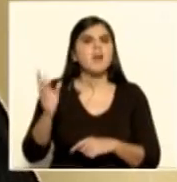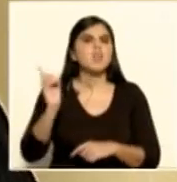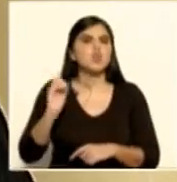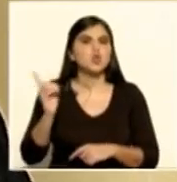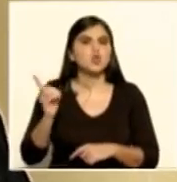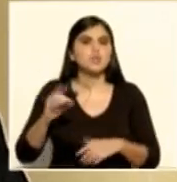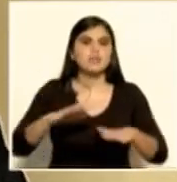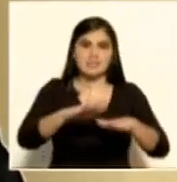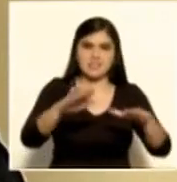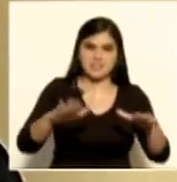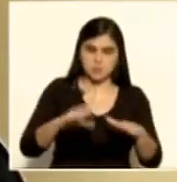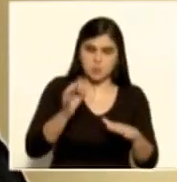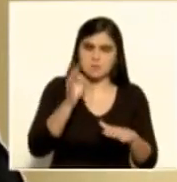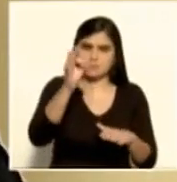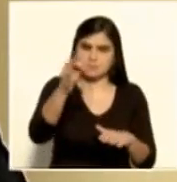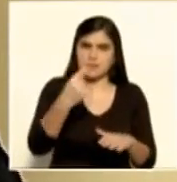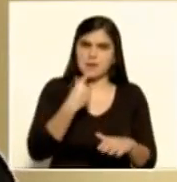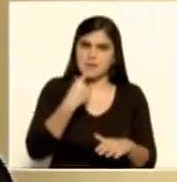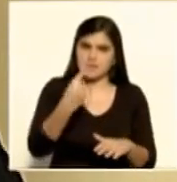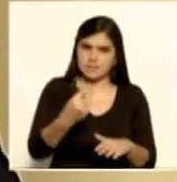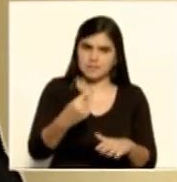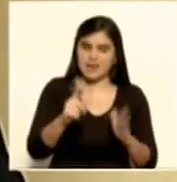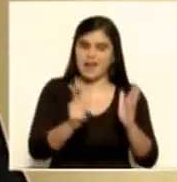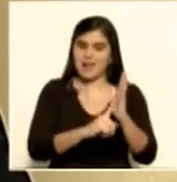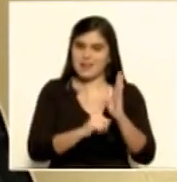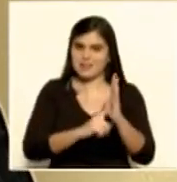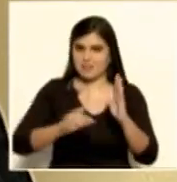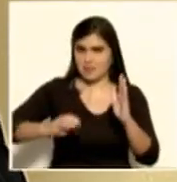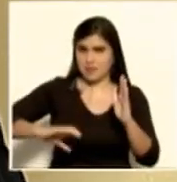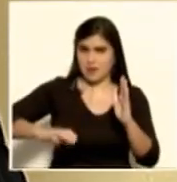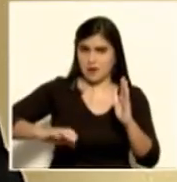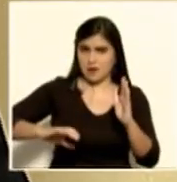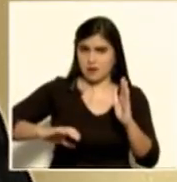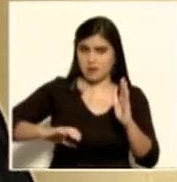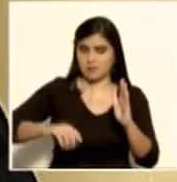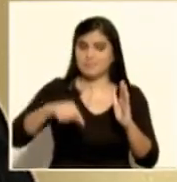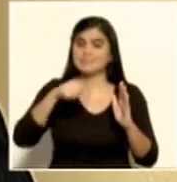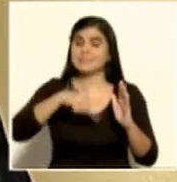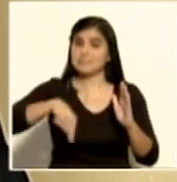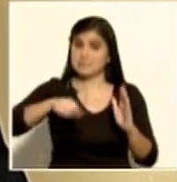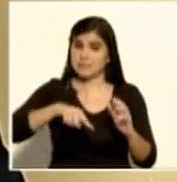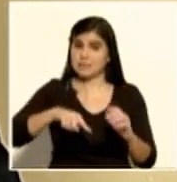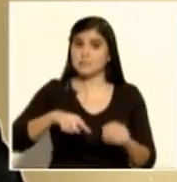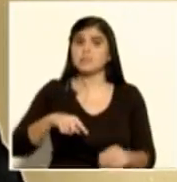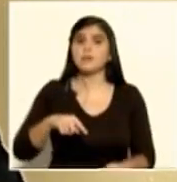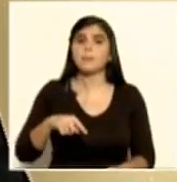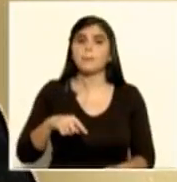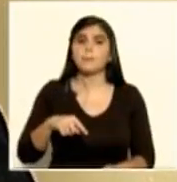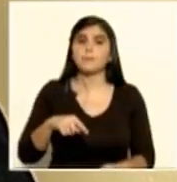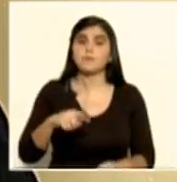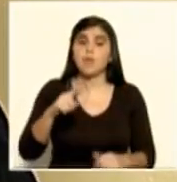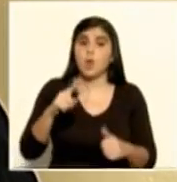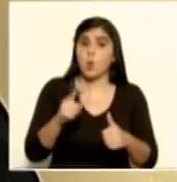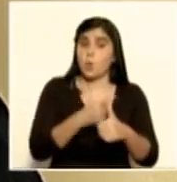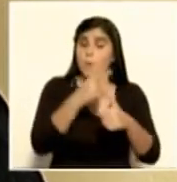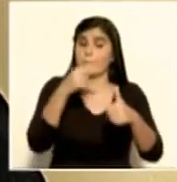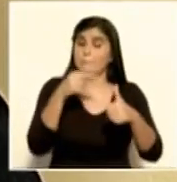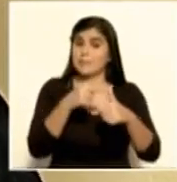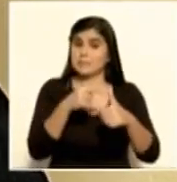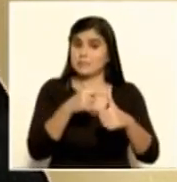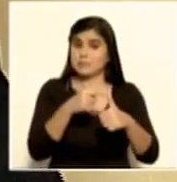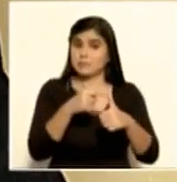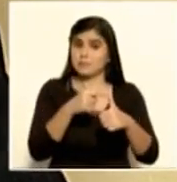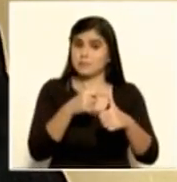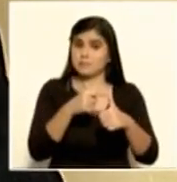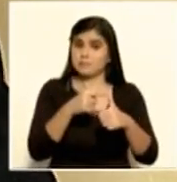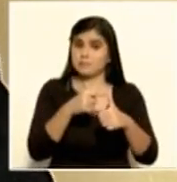señalarán están en alerta naranja y que son una de ellas, o la principal, la